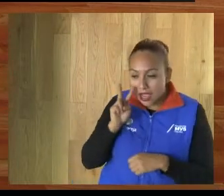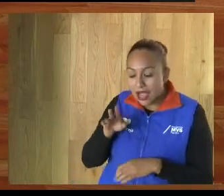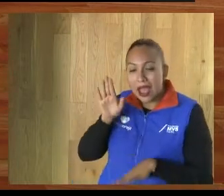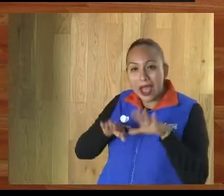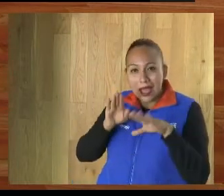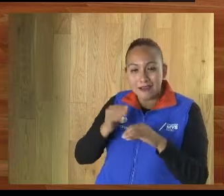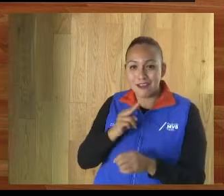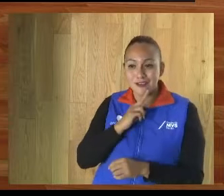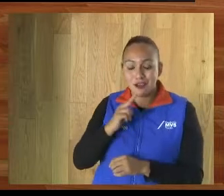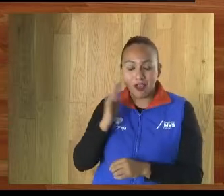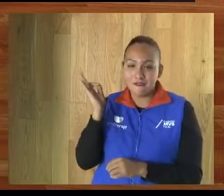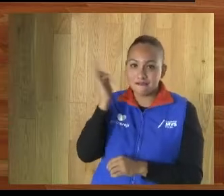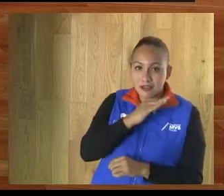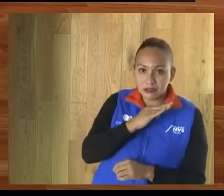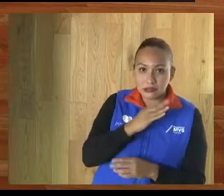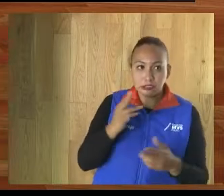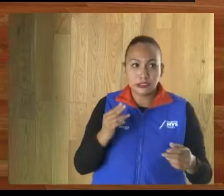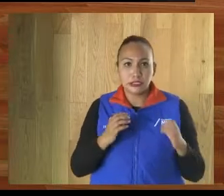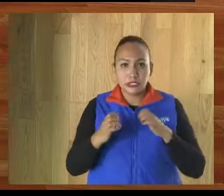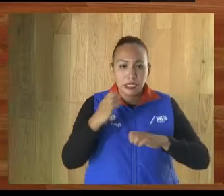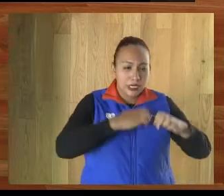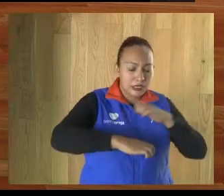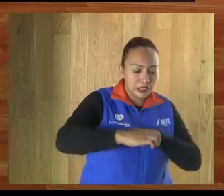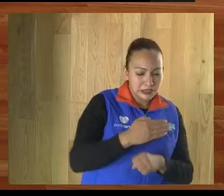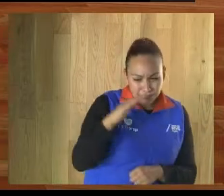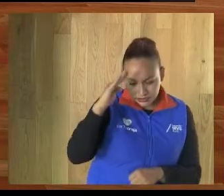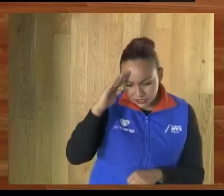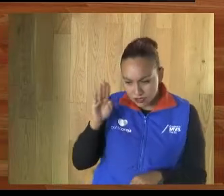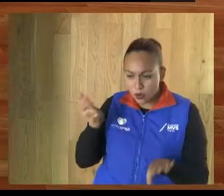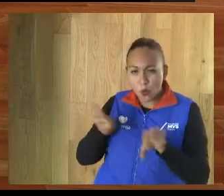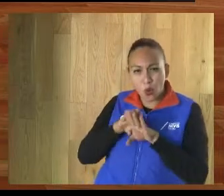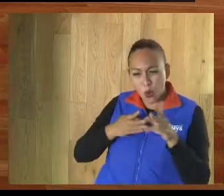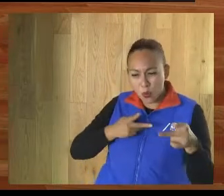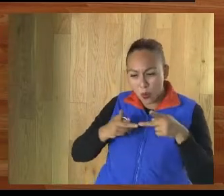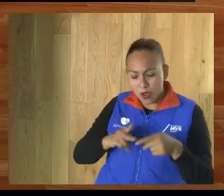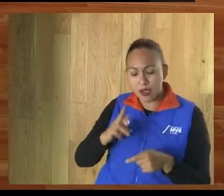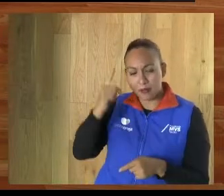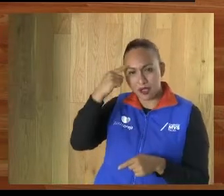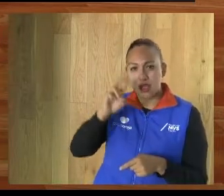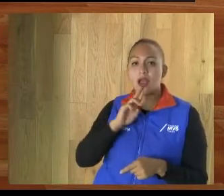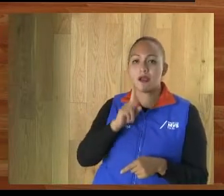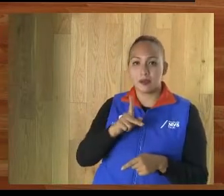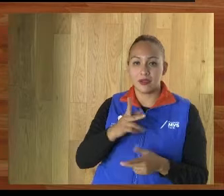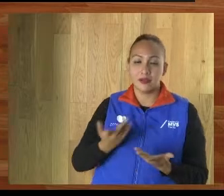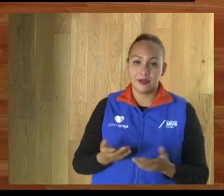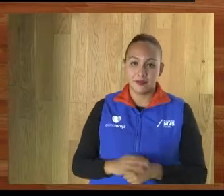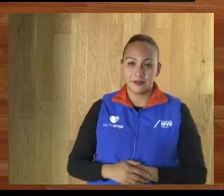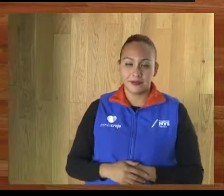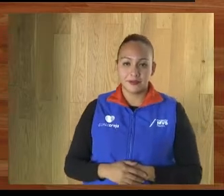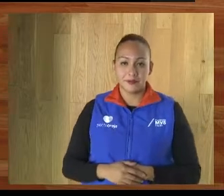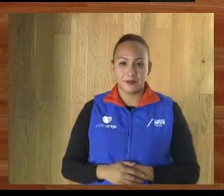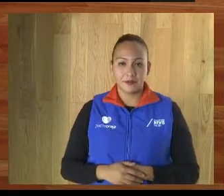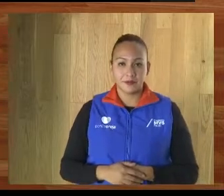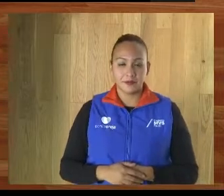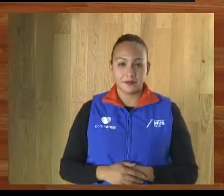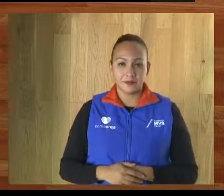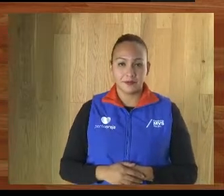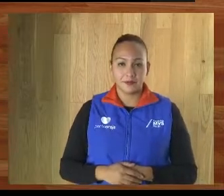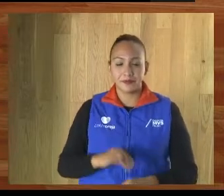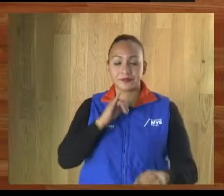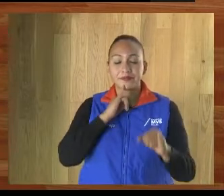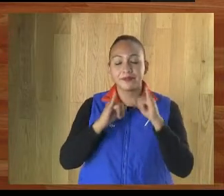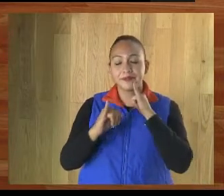pues se ve magnificado, ¿no? Y a partir de ahí pues se han creado movimientos muy fuertes, como